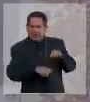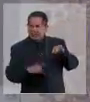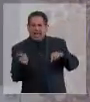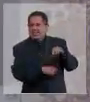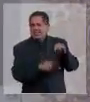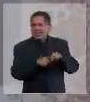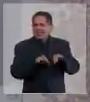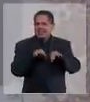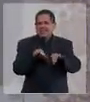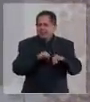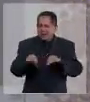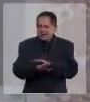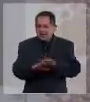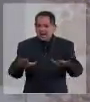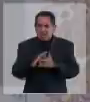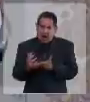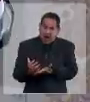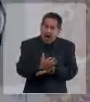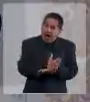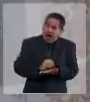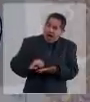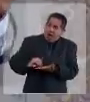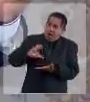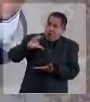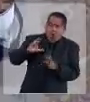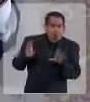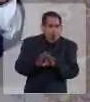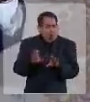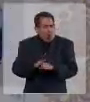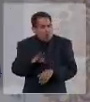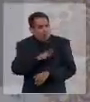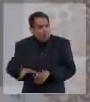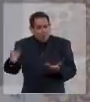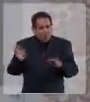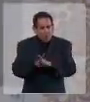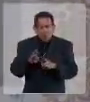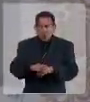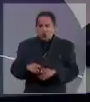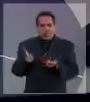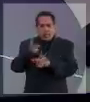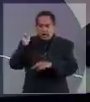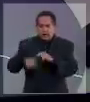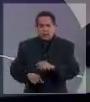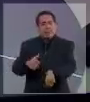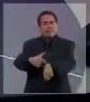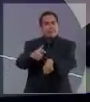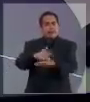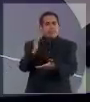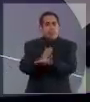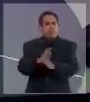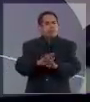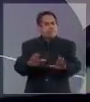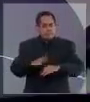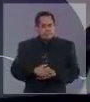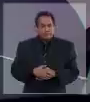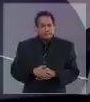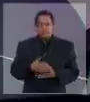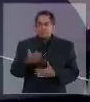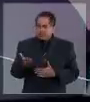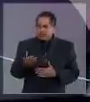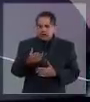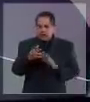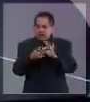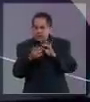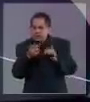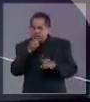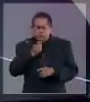gobierno, porque no pueden ganar lo que ganan actualmente. Con los partidos políticos tienen un salario extraordinario. Tiempo, candidato Rodríguez Calderón. No nos quedó claro, si usted pidió